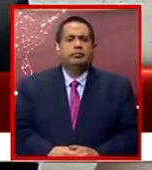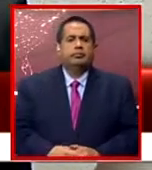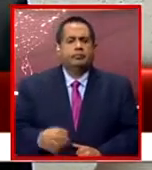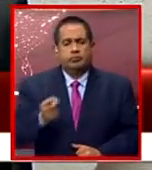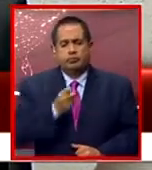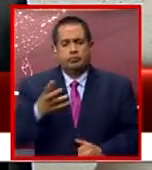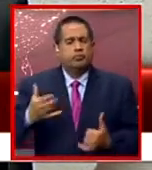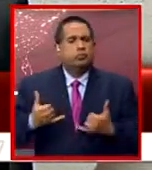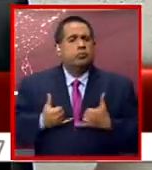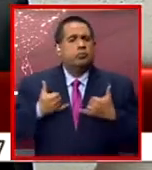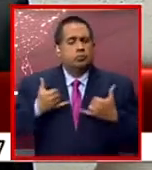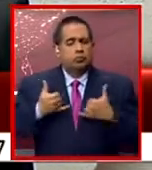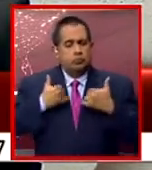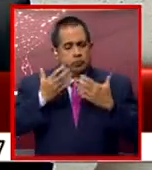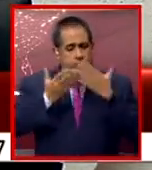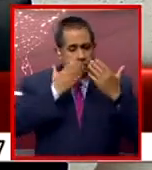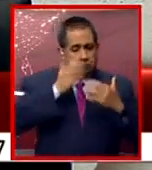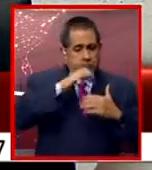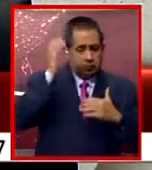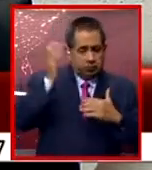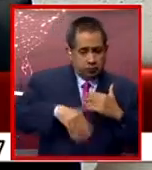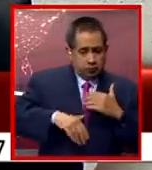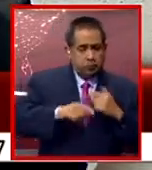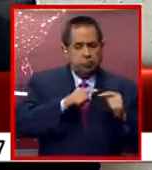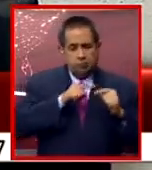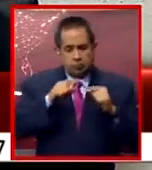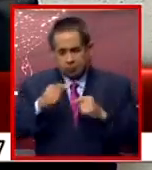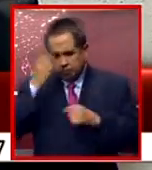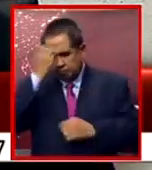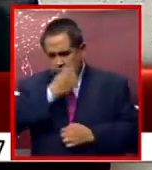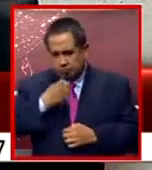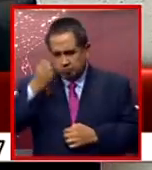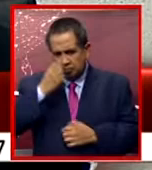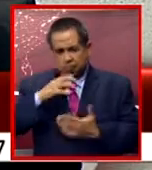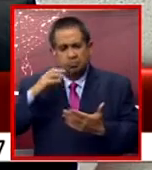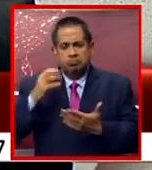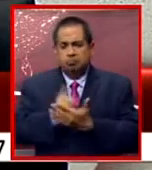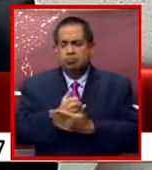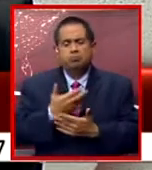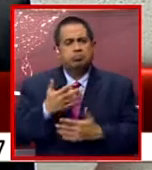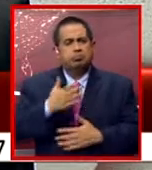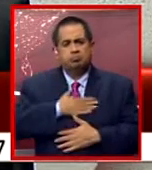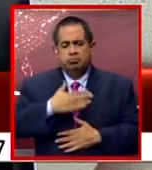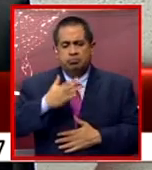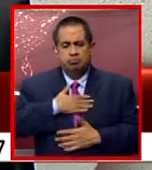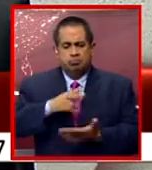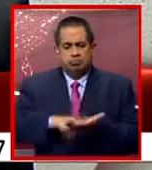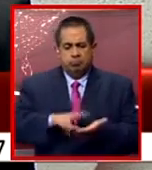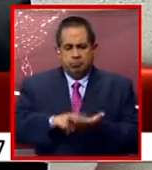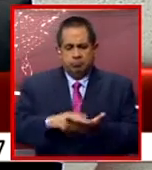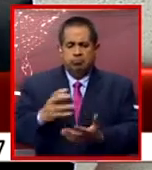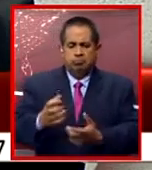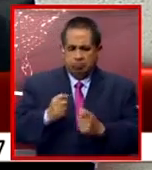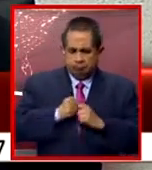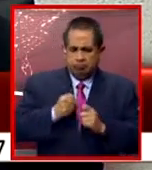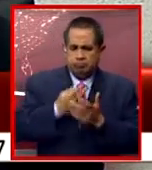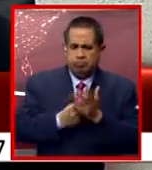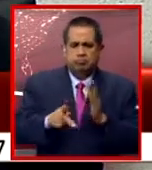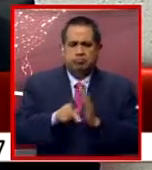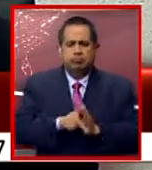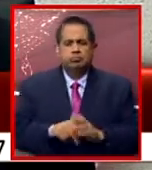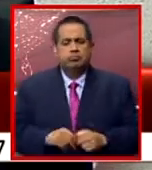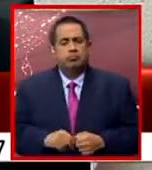jóvenes normalistas tomaron sus evaluaciones y ganaron sus plazas por mérito y por concurso. Las maestras y